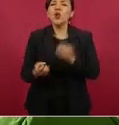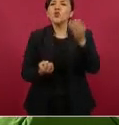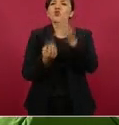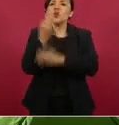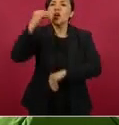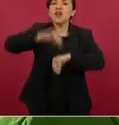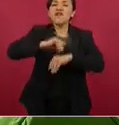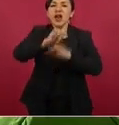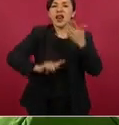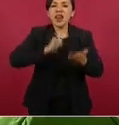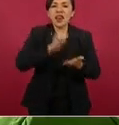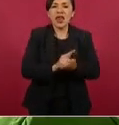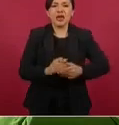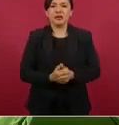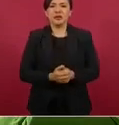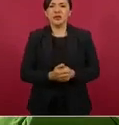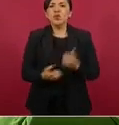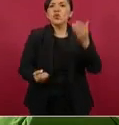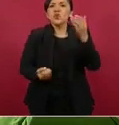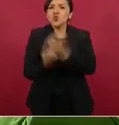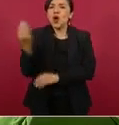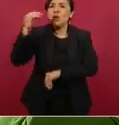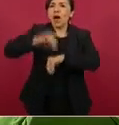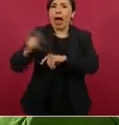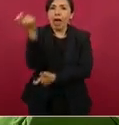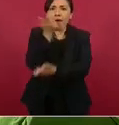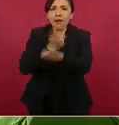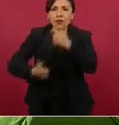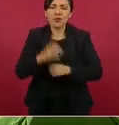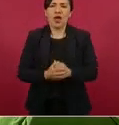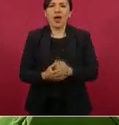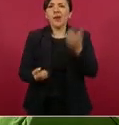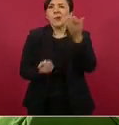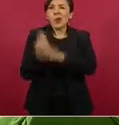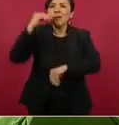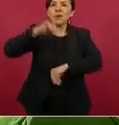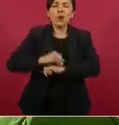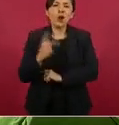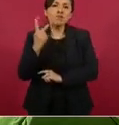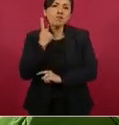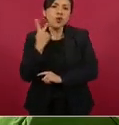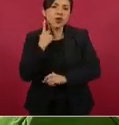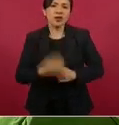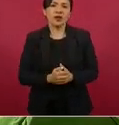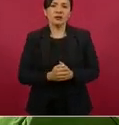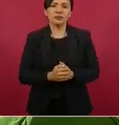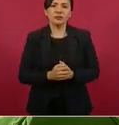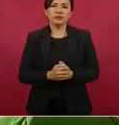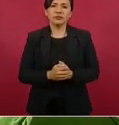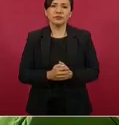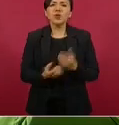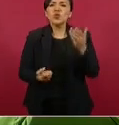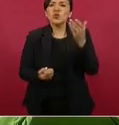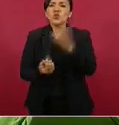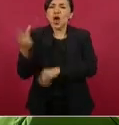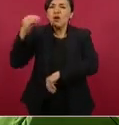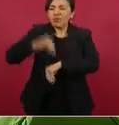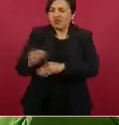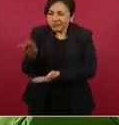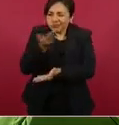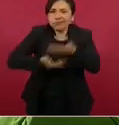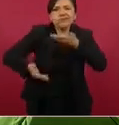legalidad, una nueva economía, una nueva política, una nueva convivencia